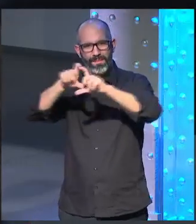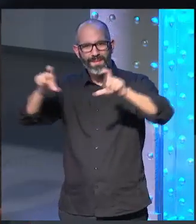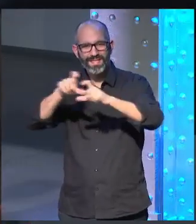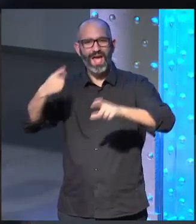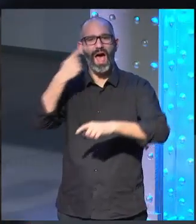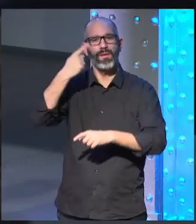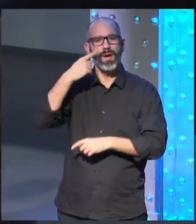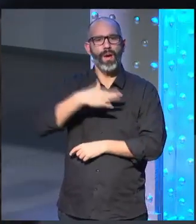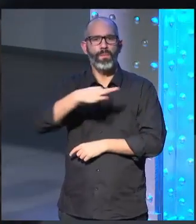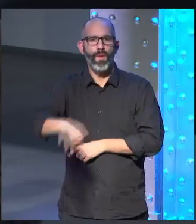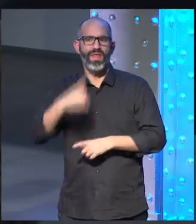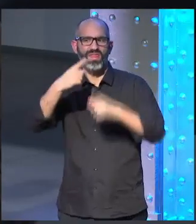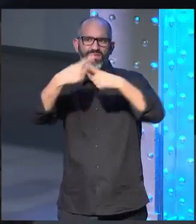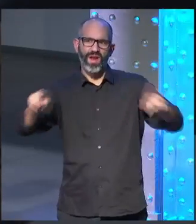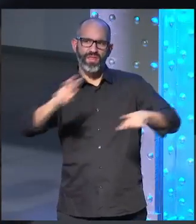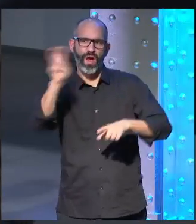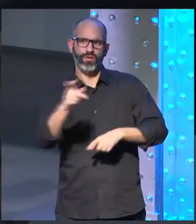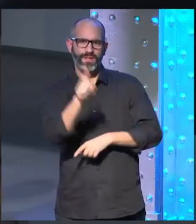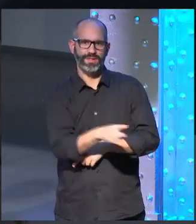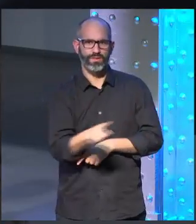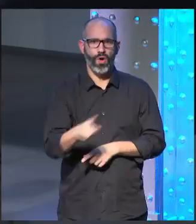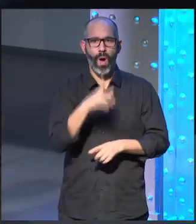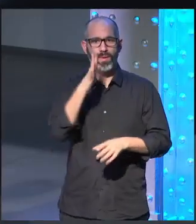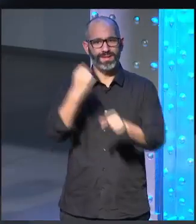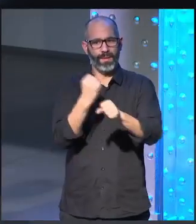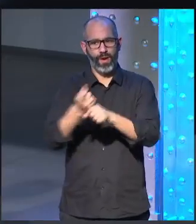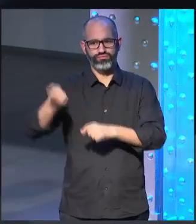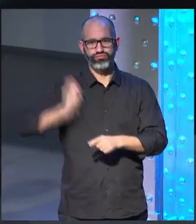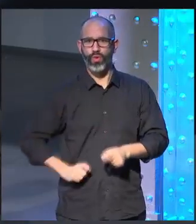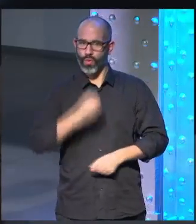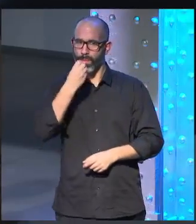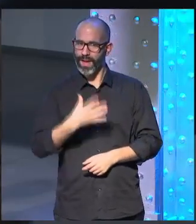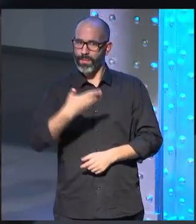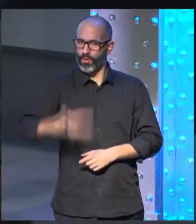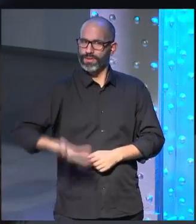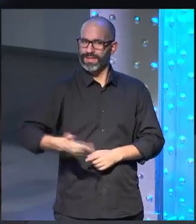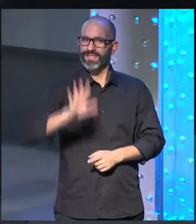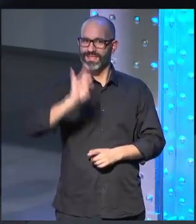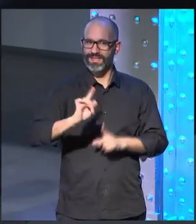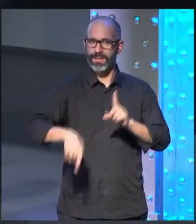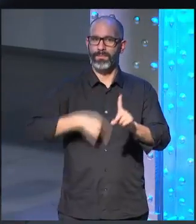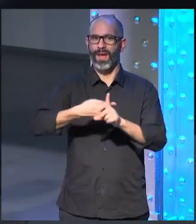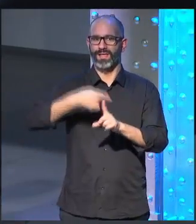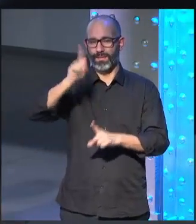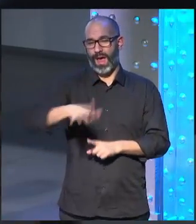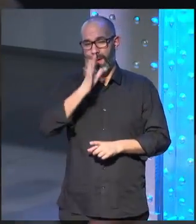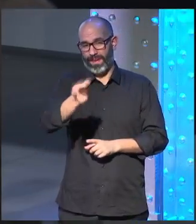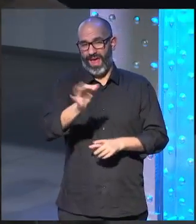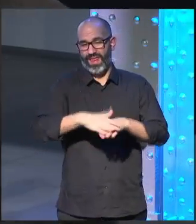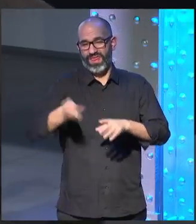si pueden marcar diferencias, ya no solamente un buen trabajo y bien pagado, que también, obviamente, eso de que a los millennials no les gusta el dinero,